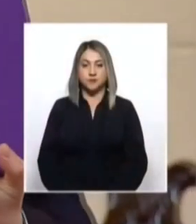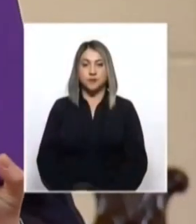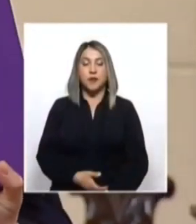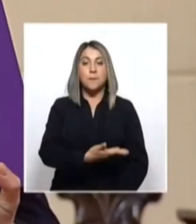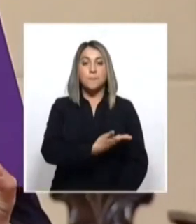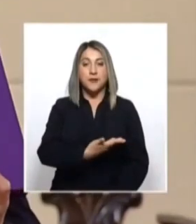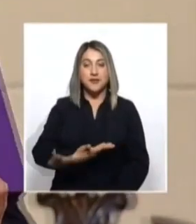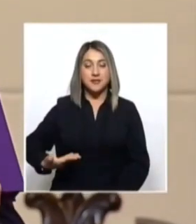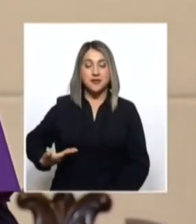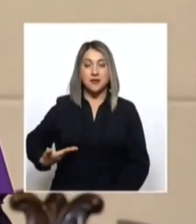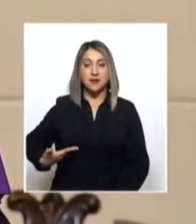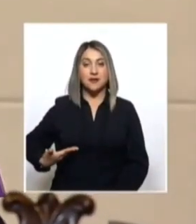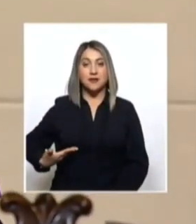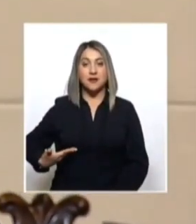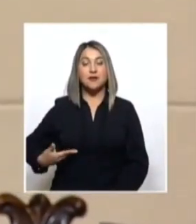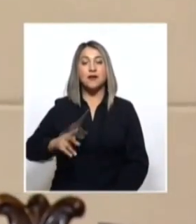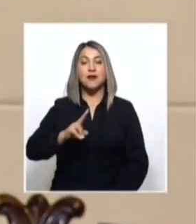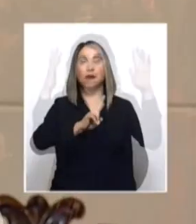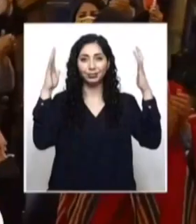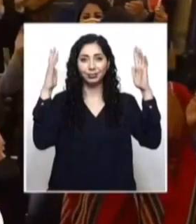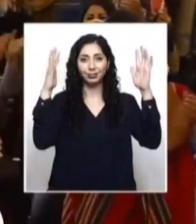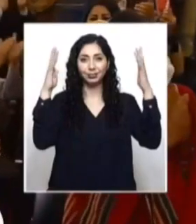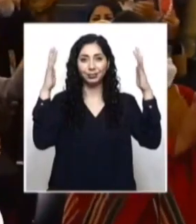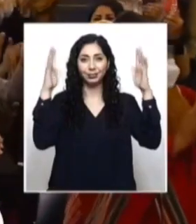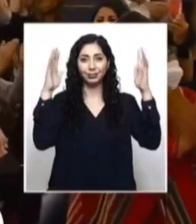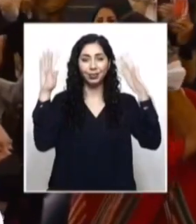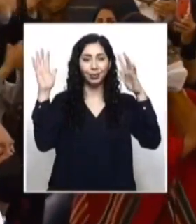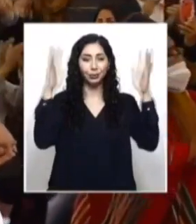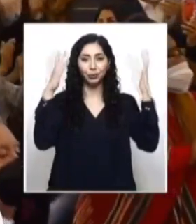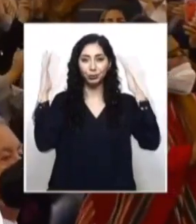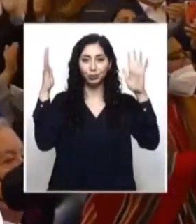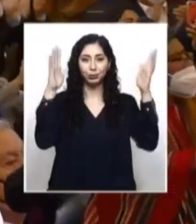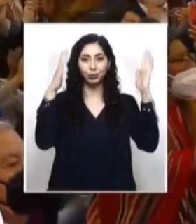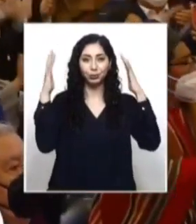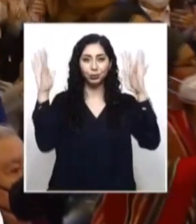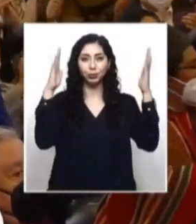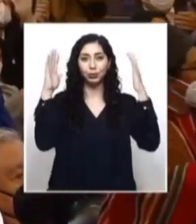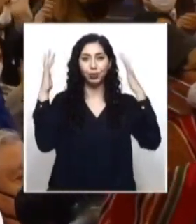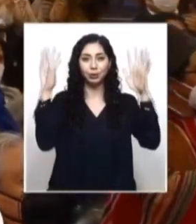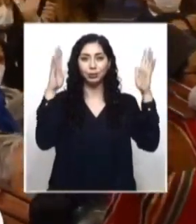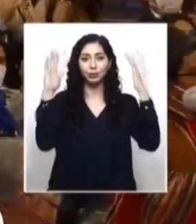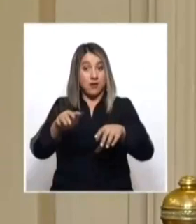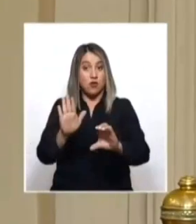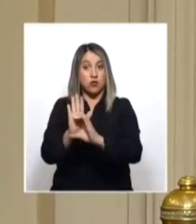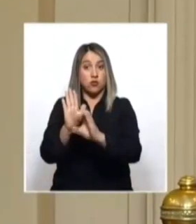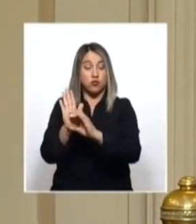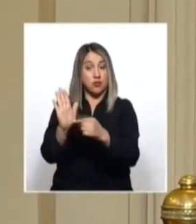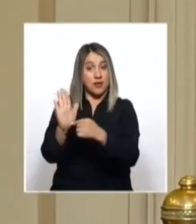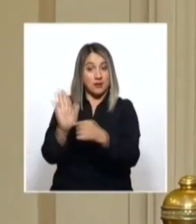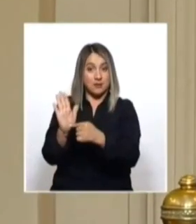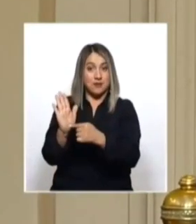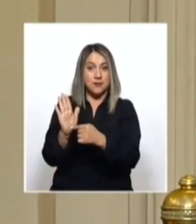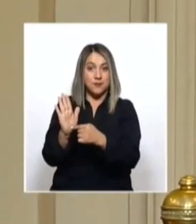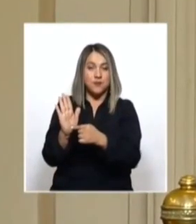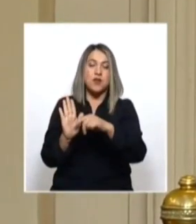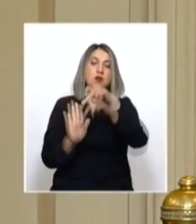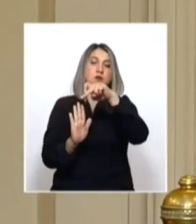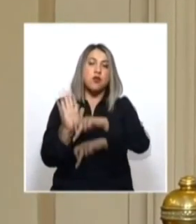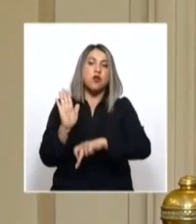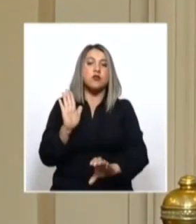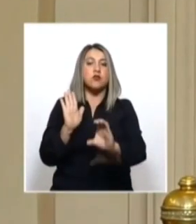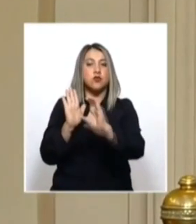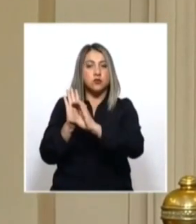radica en un error que se cometió Hace cuatro años interpretar las protestas de 2019 como un movimiento